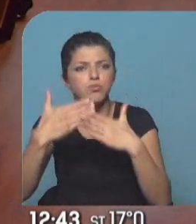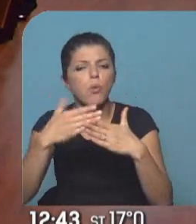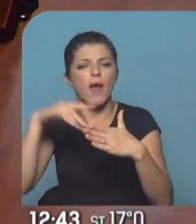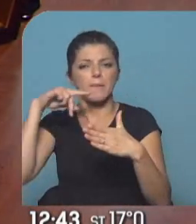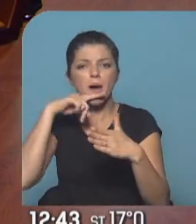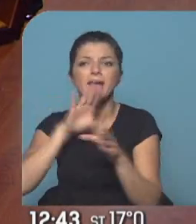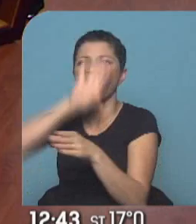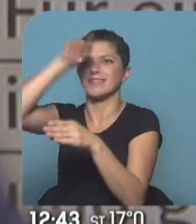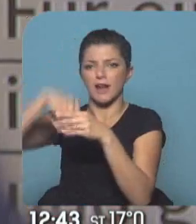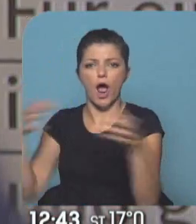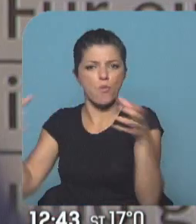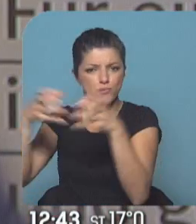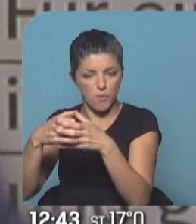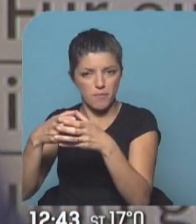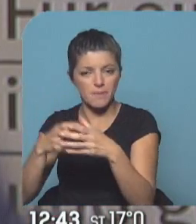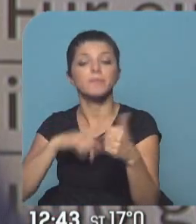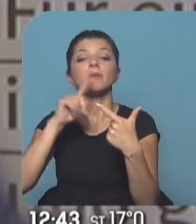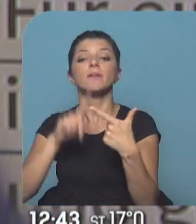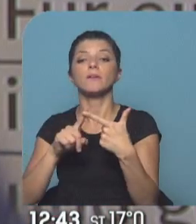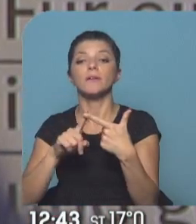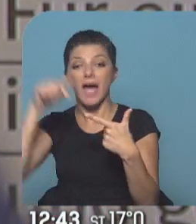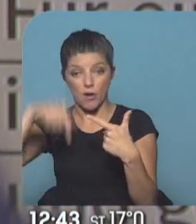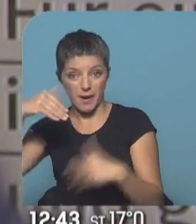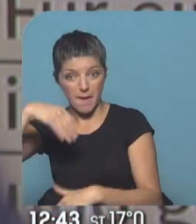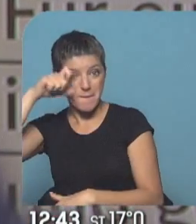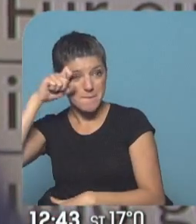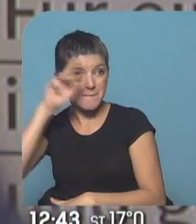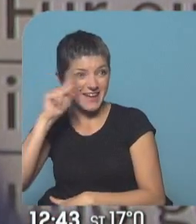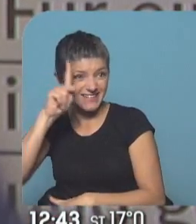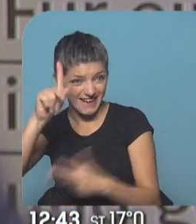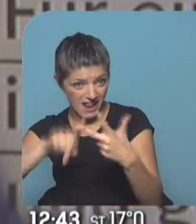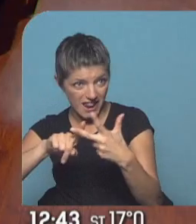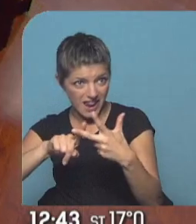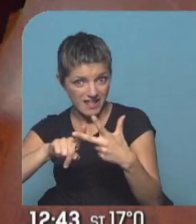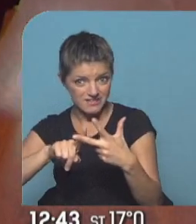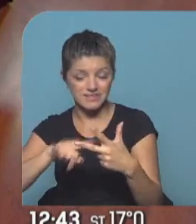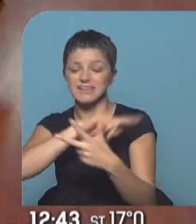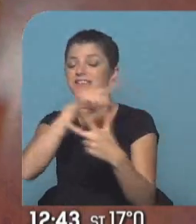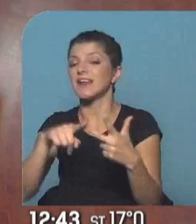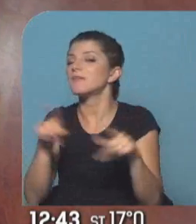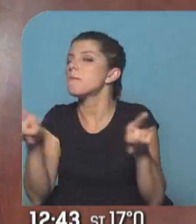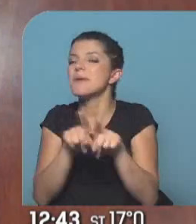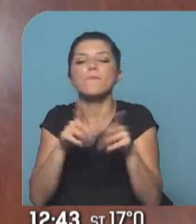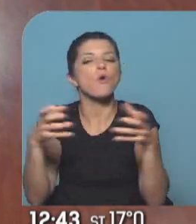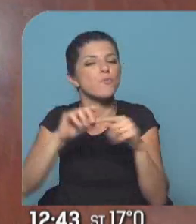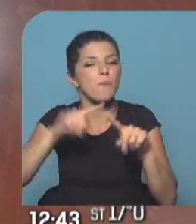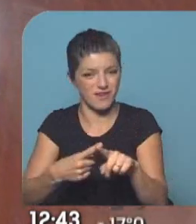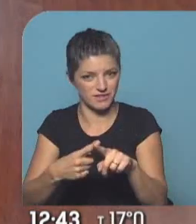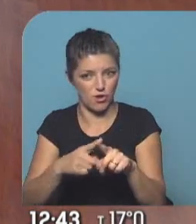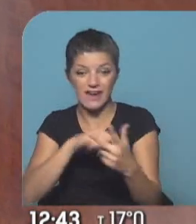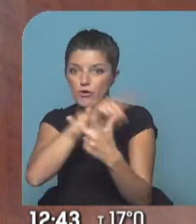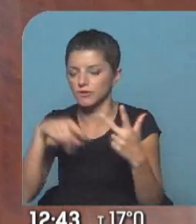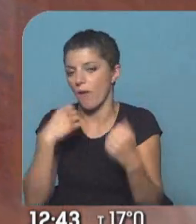Kohl, el artífice de la unificación de Alemania, y ahora Merkel. Sí. 3 líderes muy fuertes, del mismo partido, y en este caso me parece